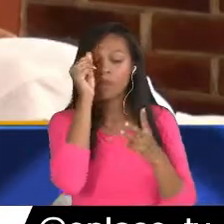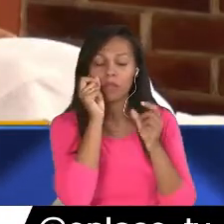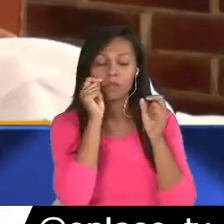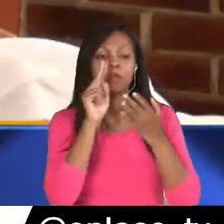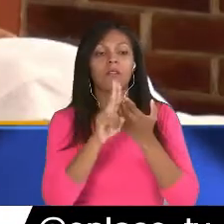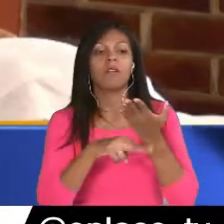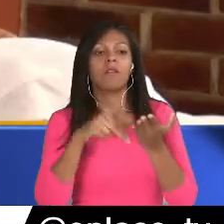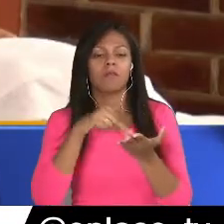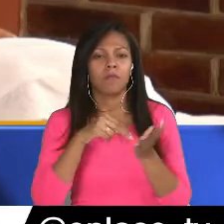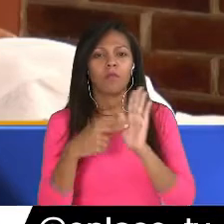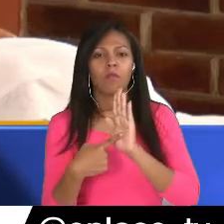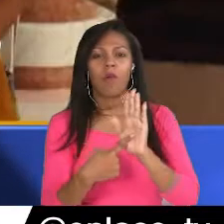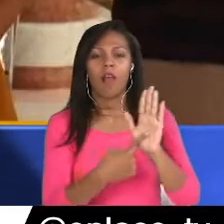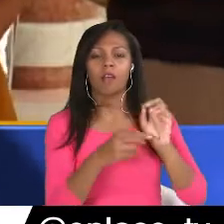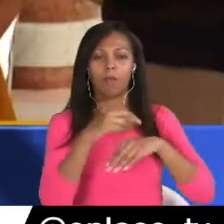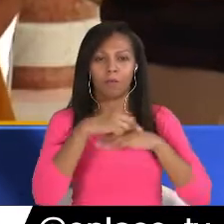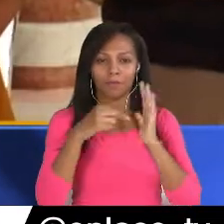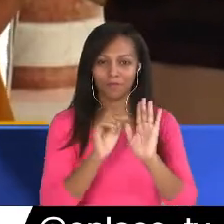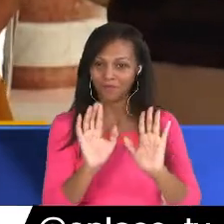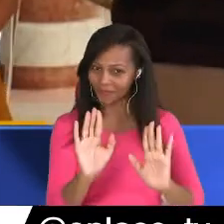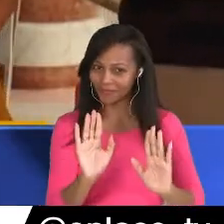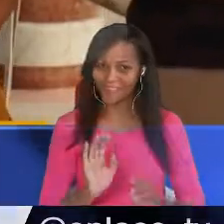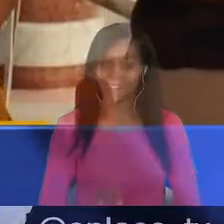transmisión desde la Catedral La Inmaculada. Ya regresamos.